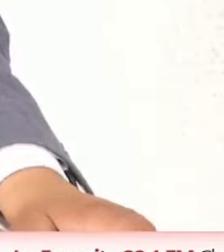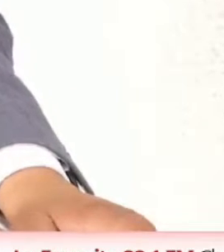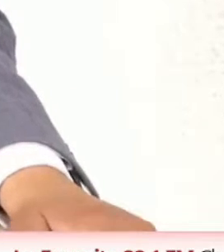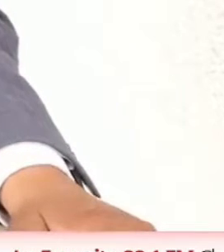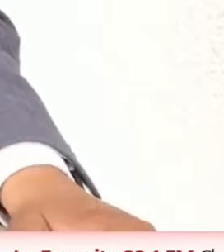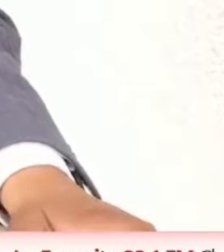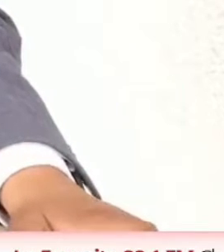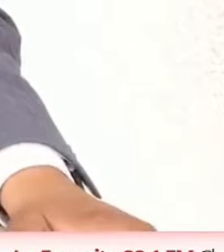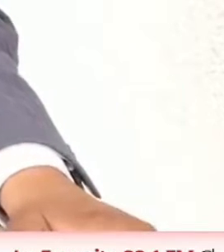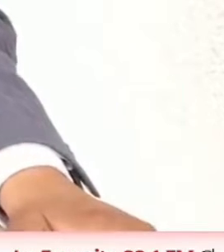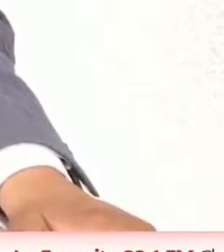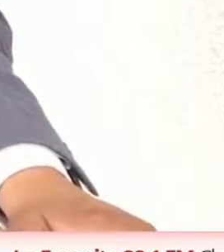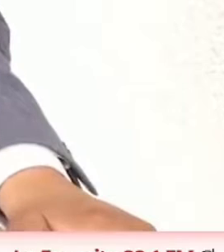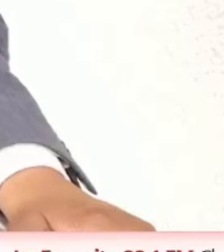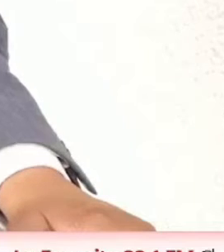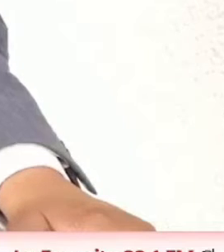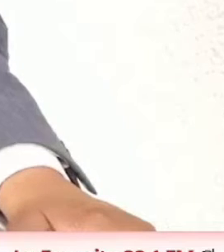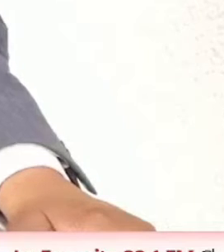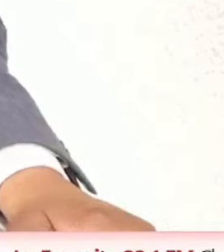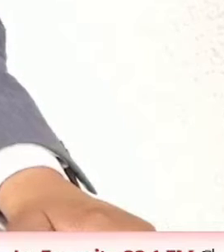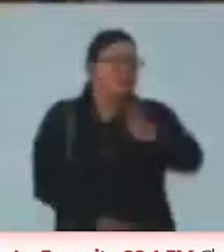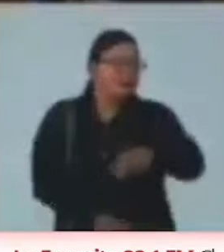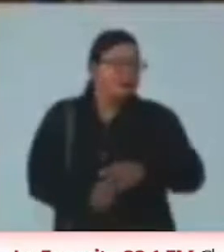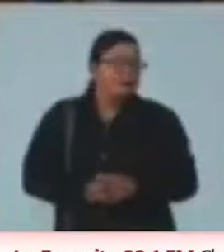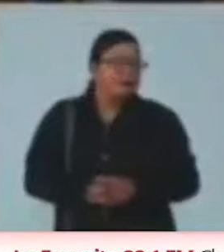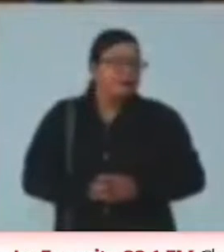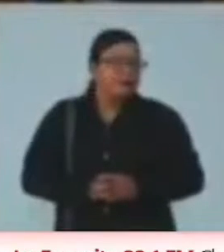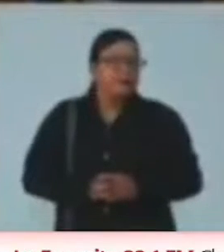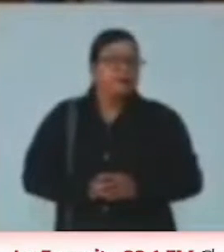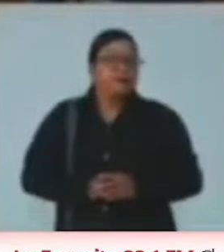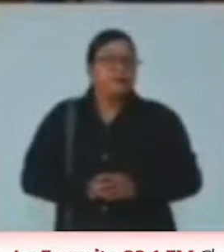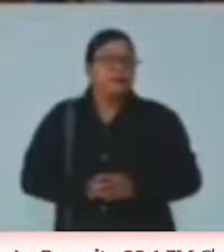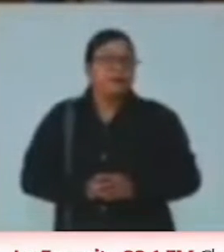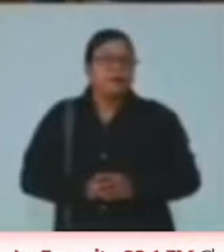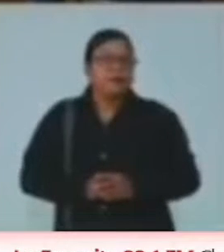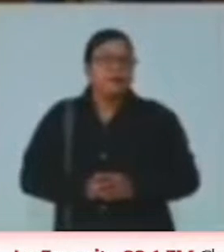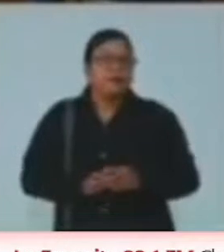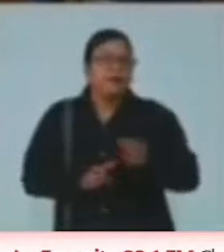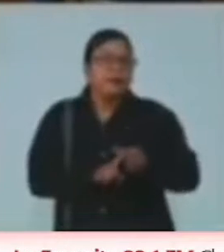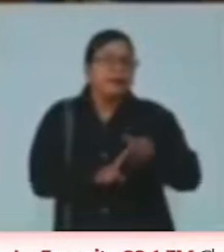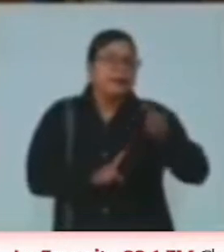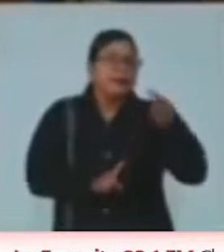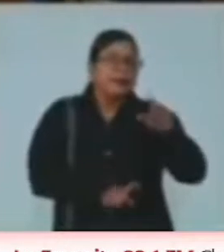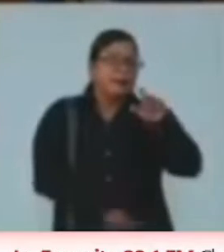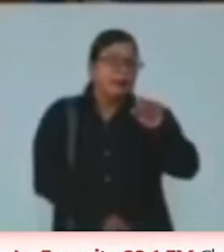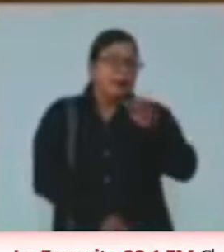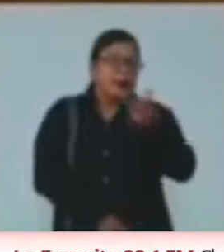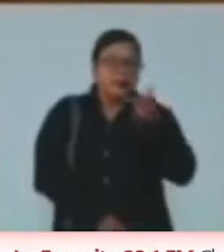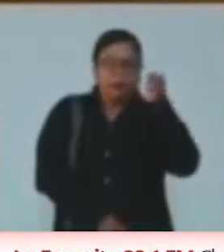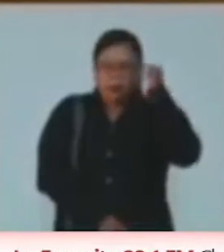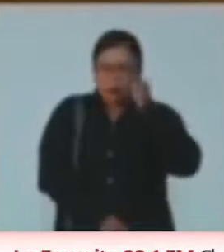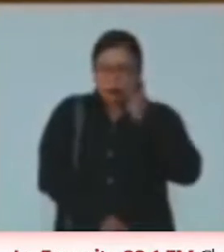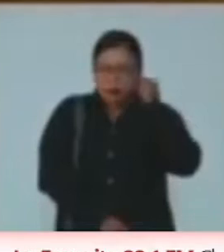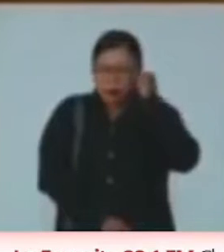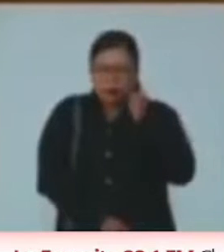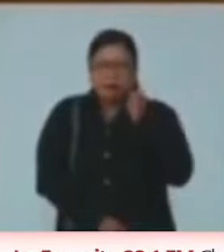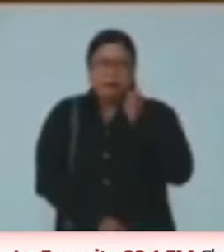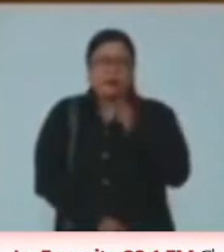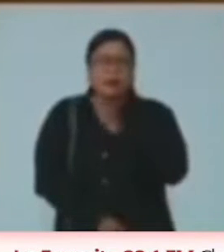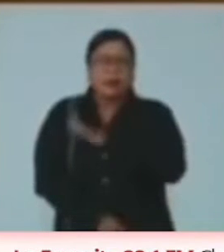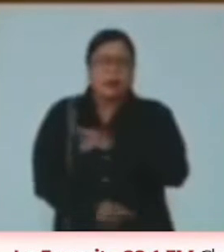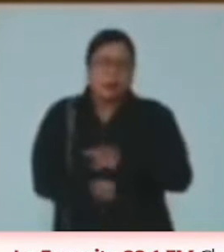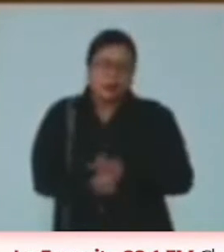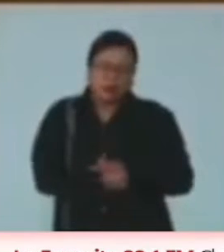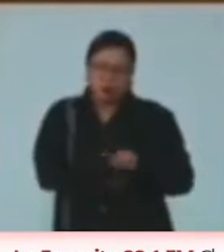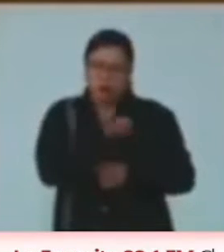han registrado en los últimos días. El día 27 de abril se reportaron